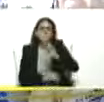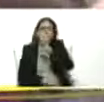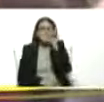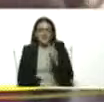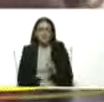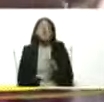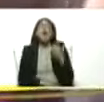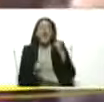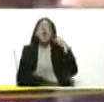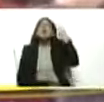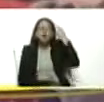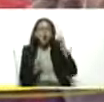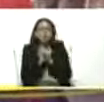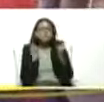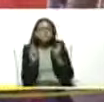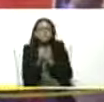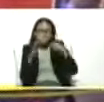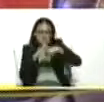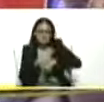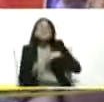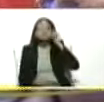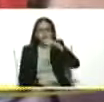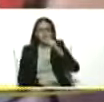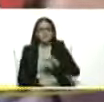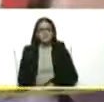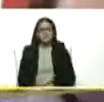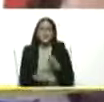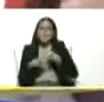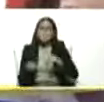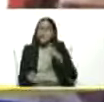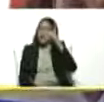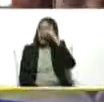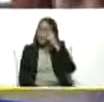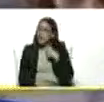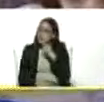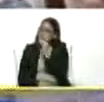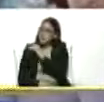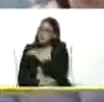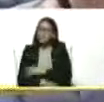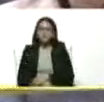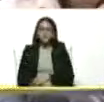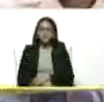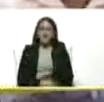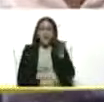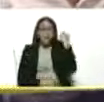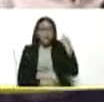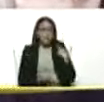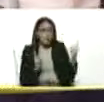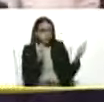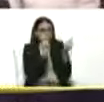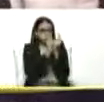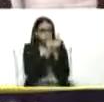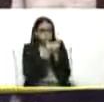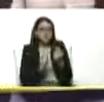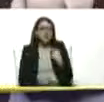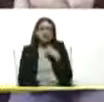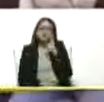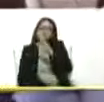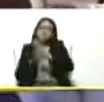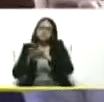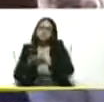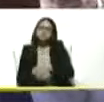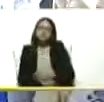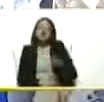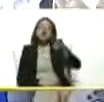Pero yo cuando dije, Delcy, en estos días, ante un encuentro, les dije, estamos del